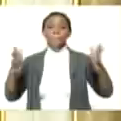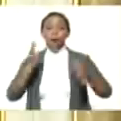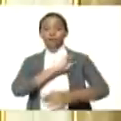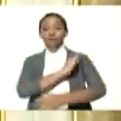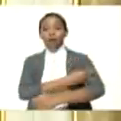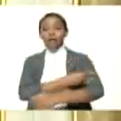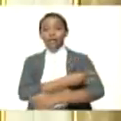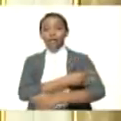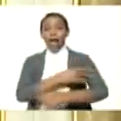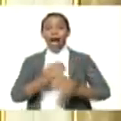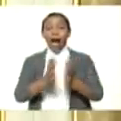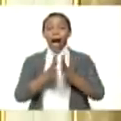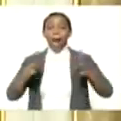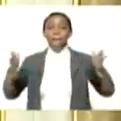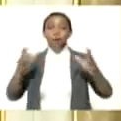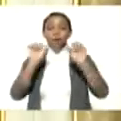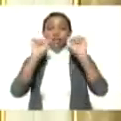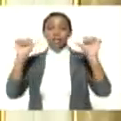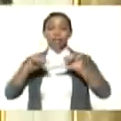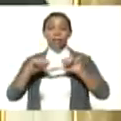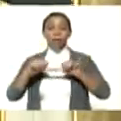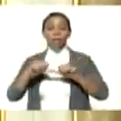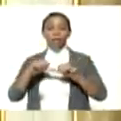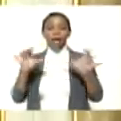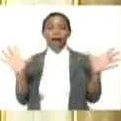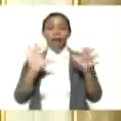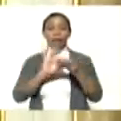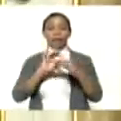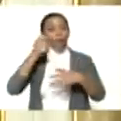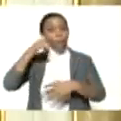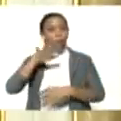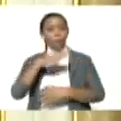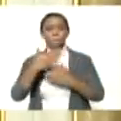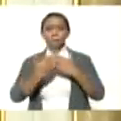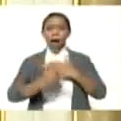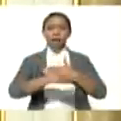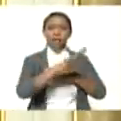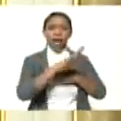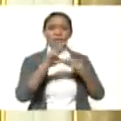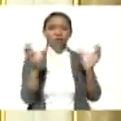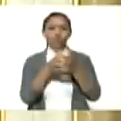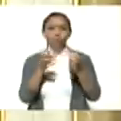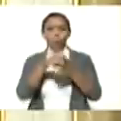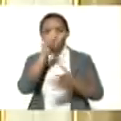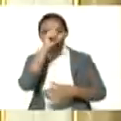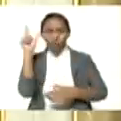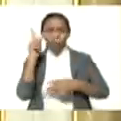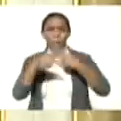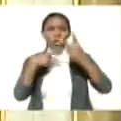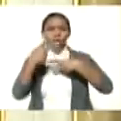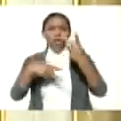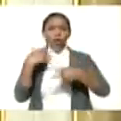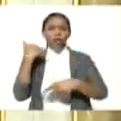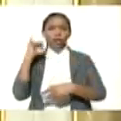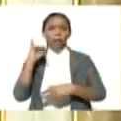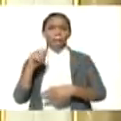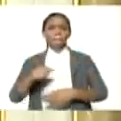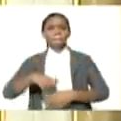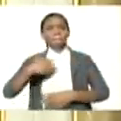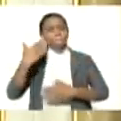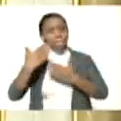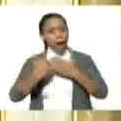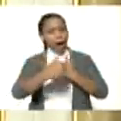un amplio sistema de alianzas y de fuerzas con el pueblo, más allá de los partidos políticos existentes, más allá del PSUV.